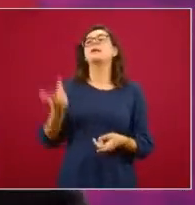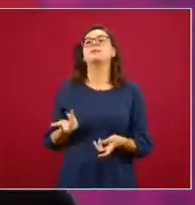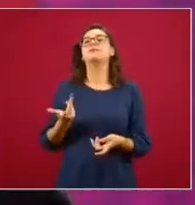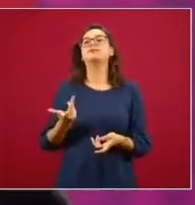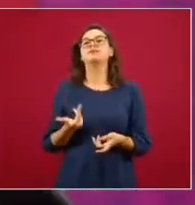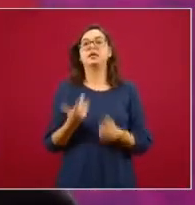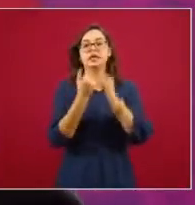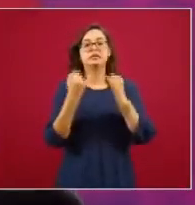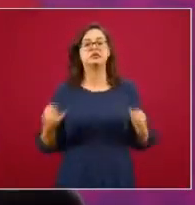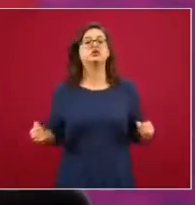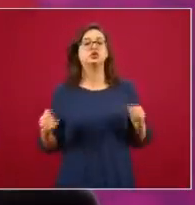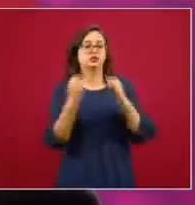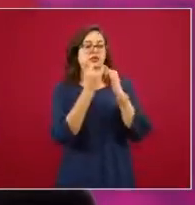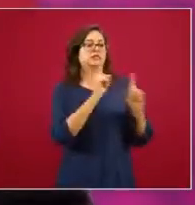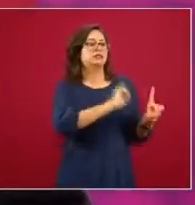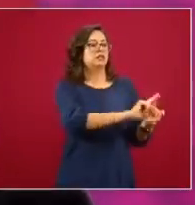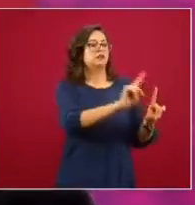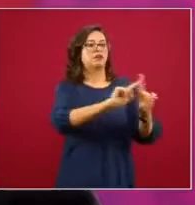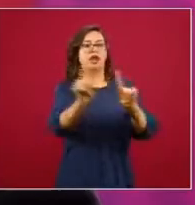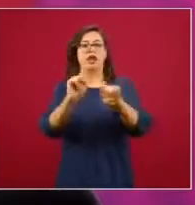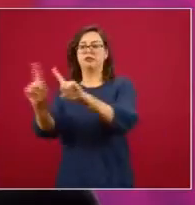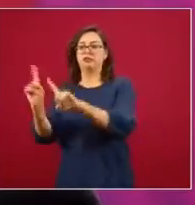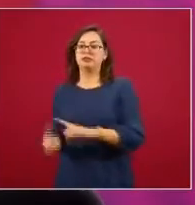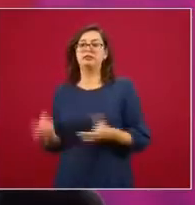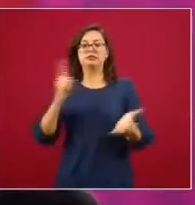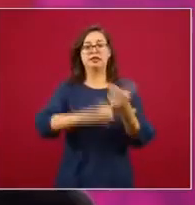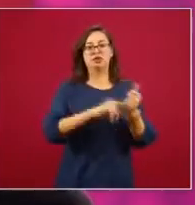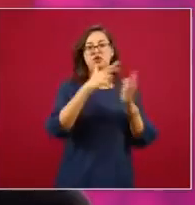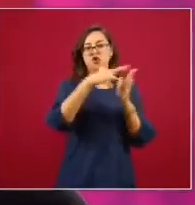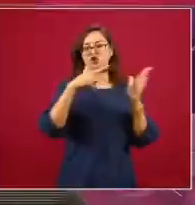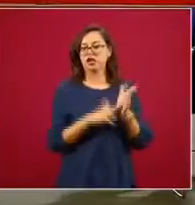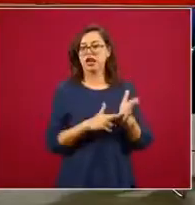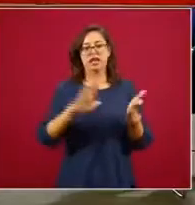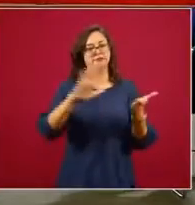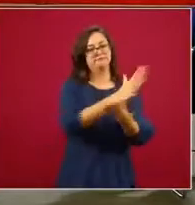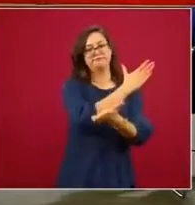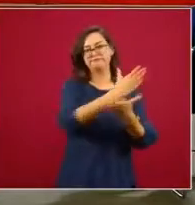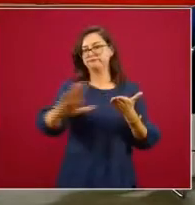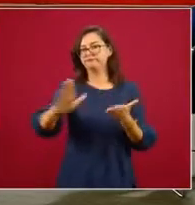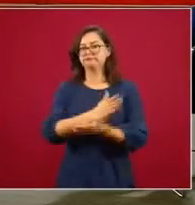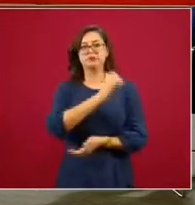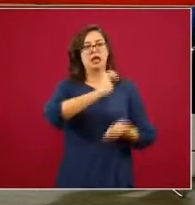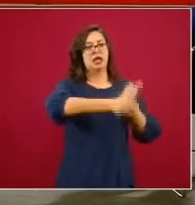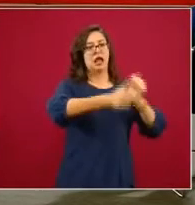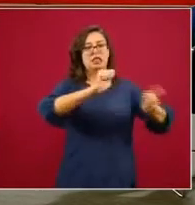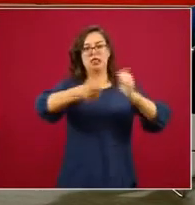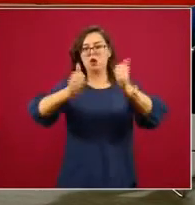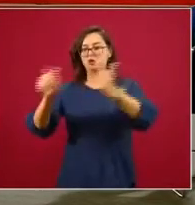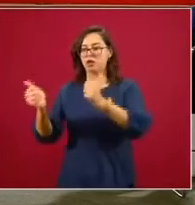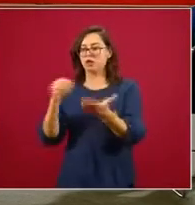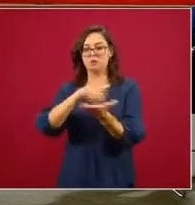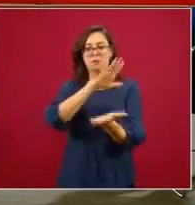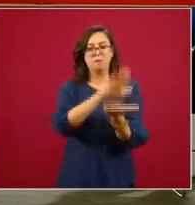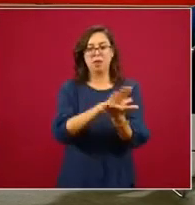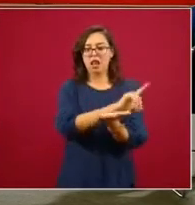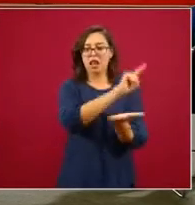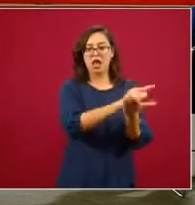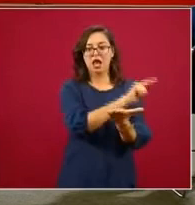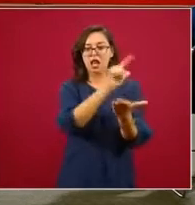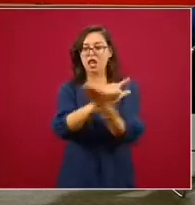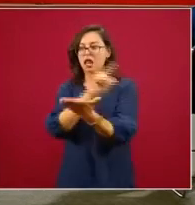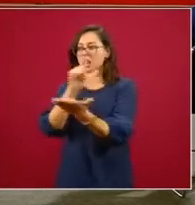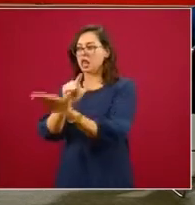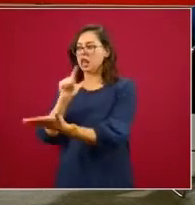instituciones tienen sus propias reglas, sus propios mandatos, sus propias misiones legalmente establecidas,